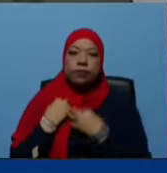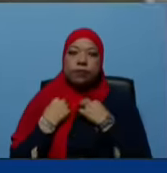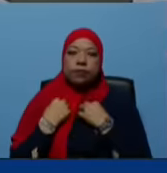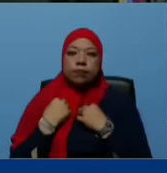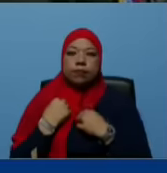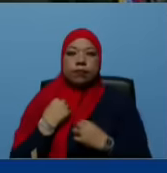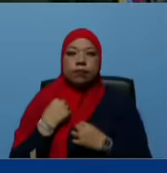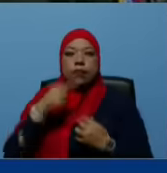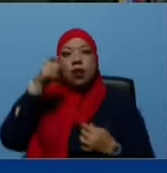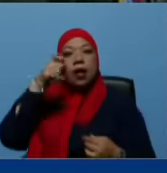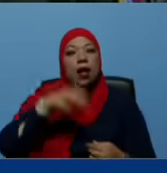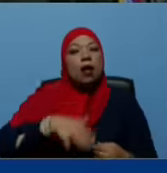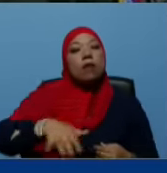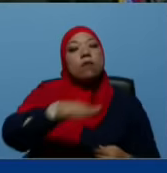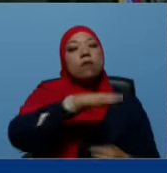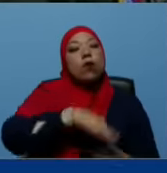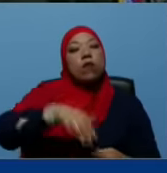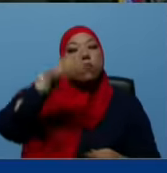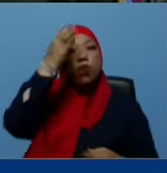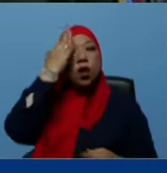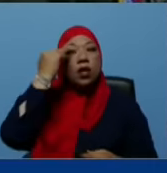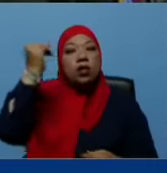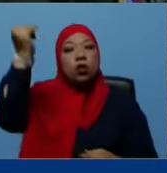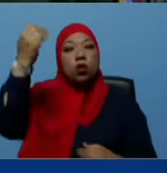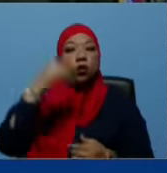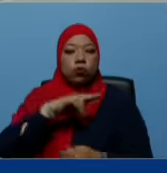Dios y el pueblo con nosotros.